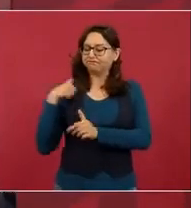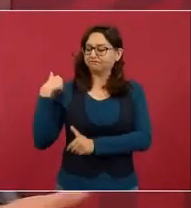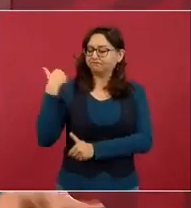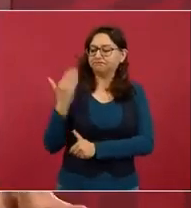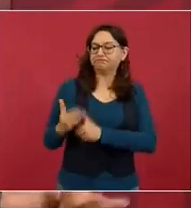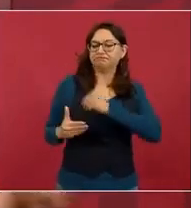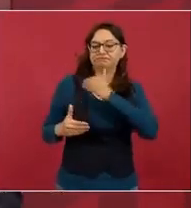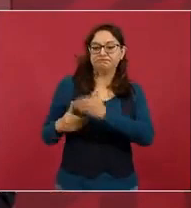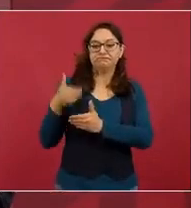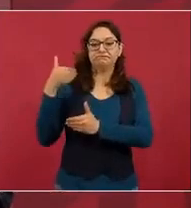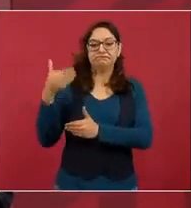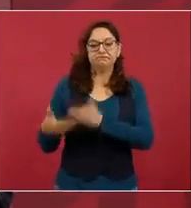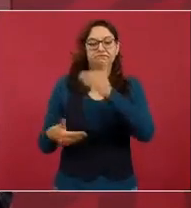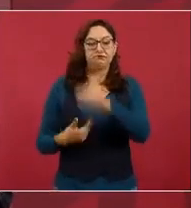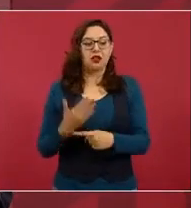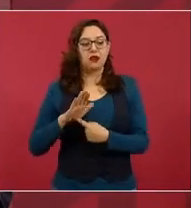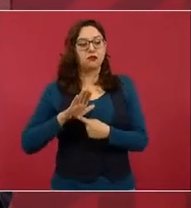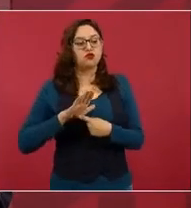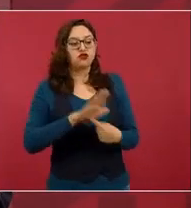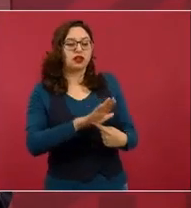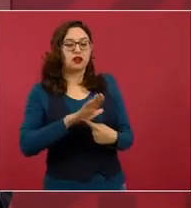Los desmiente,